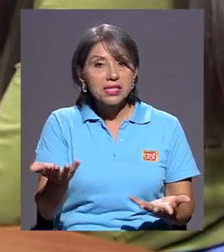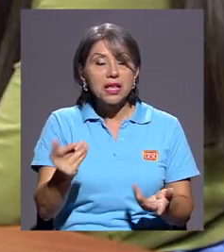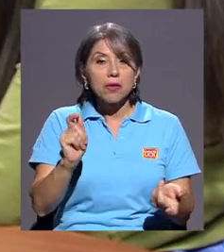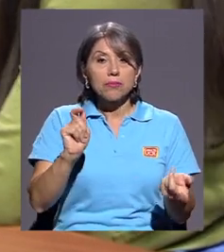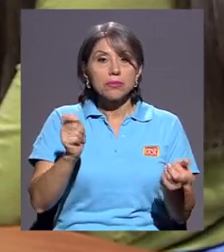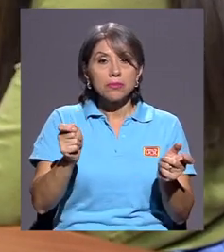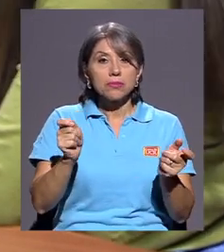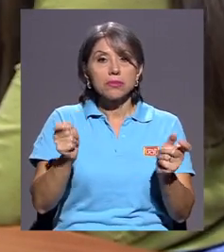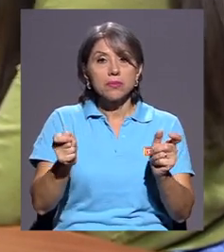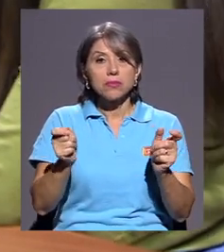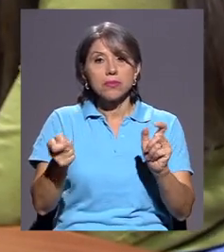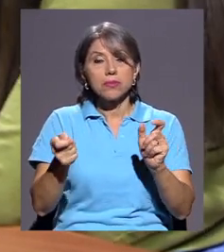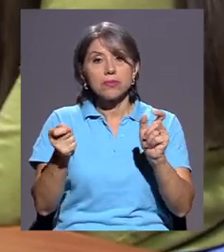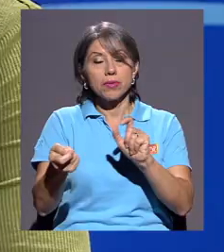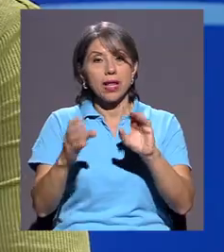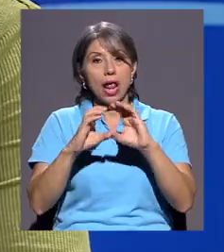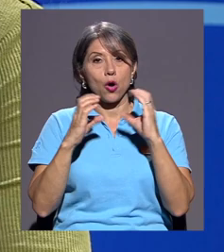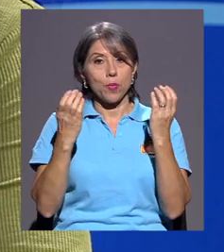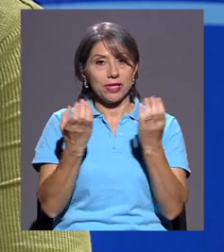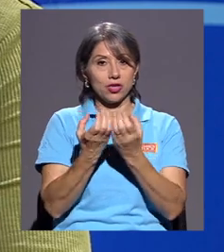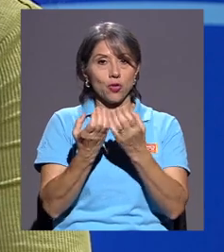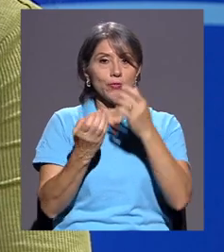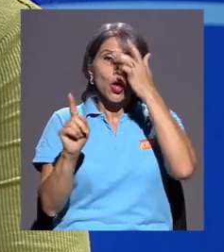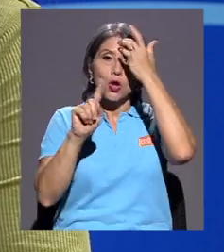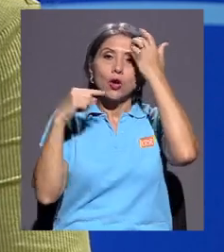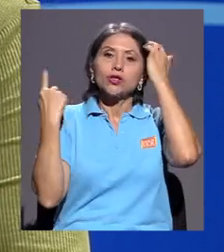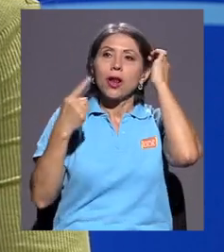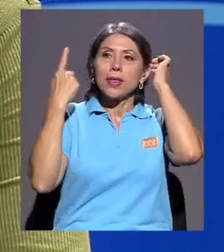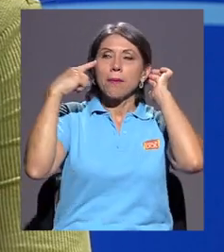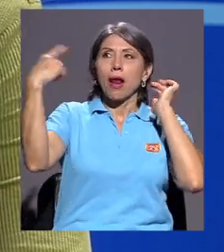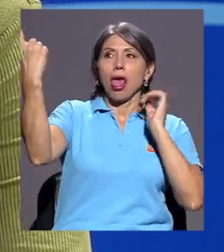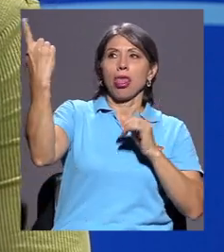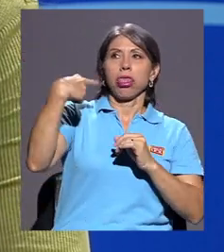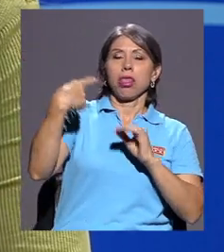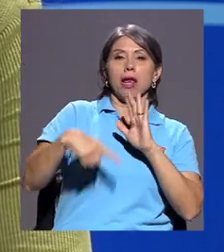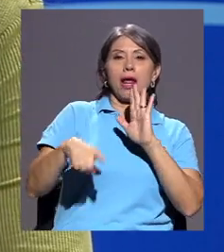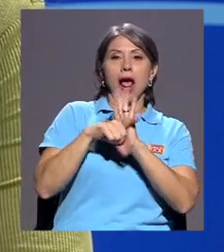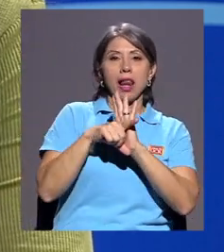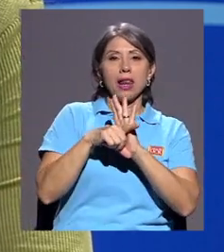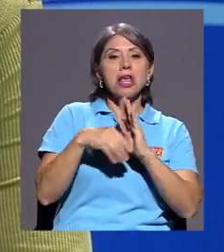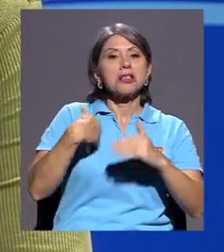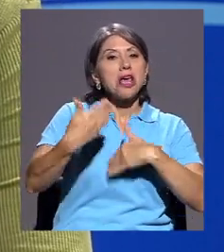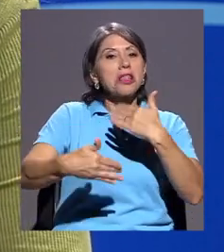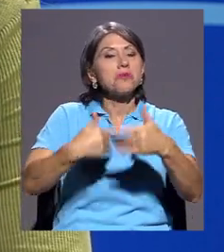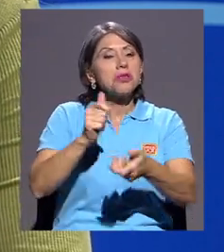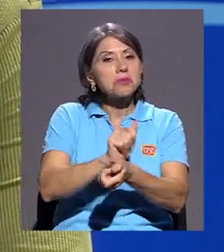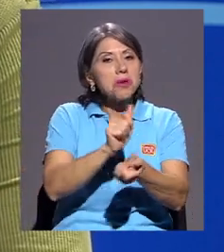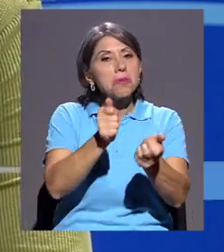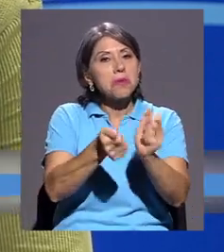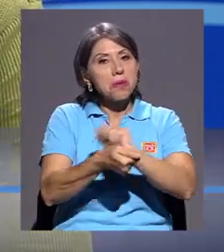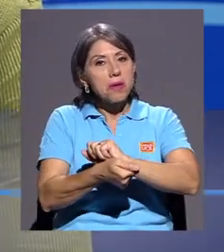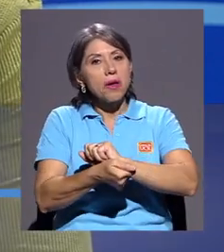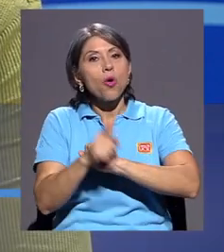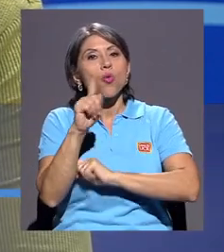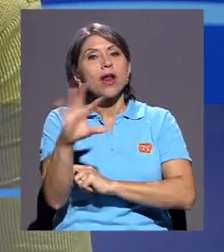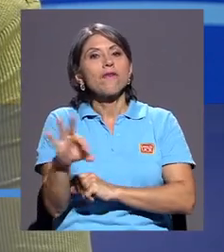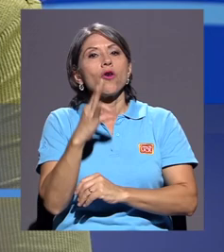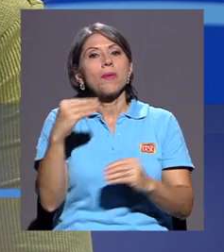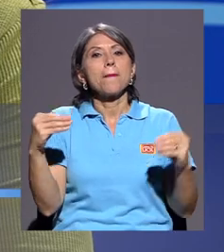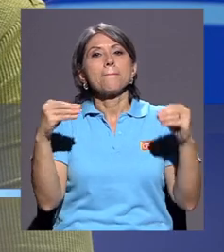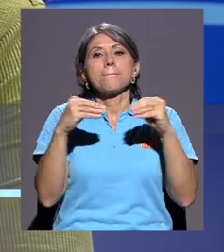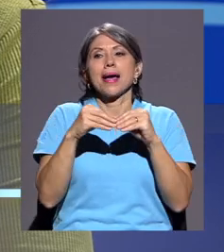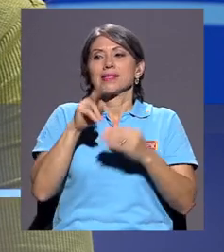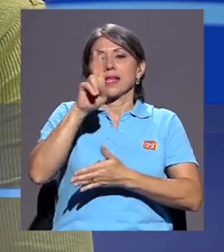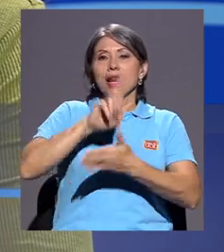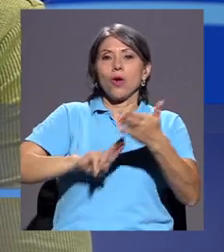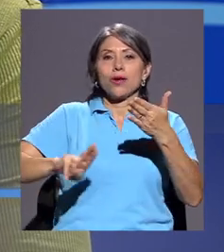se va transformando esta comisión, más allá de un mandato legal, en una forma más en la que la